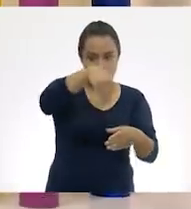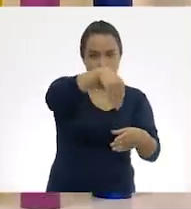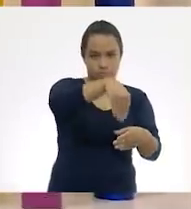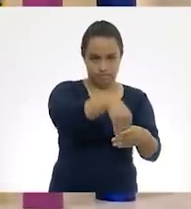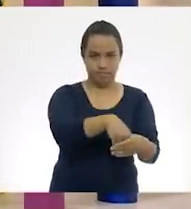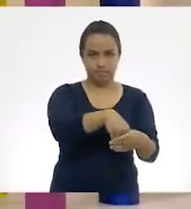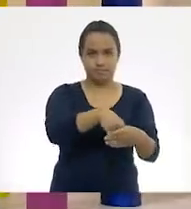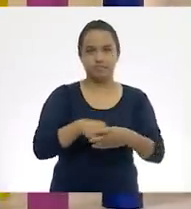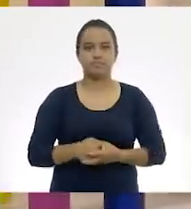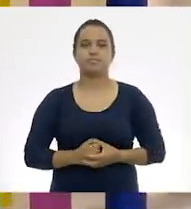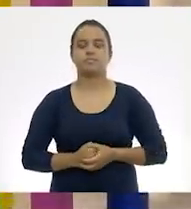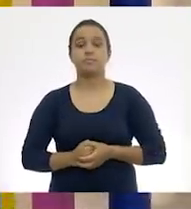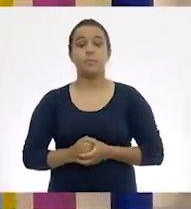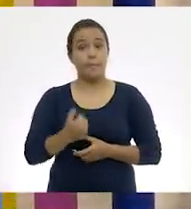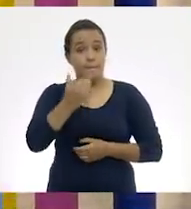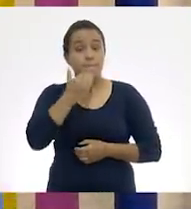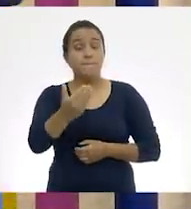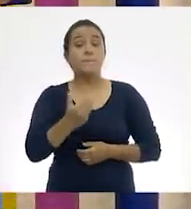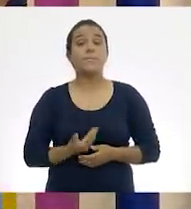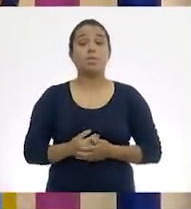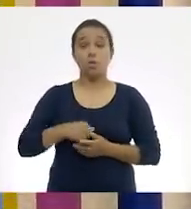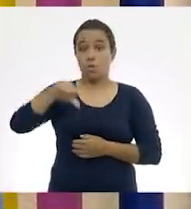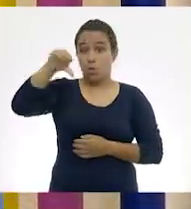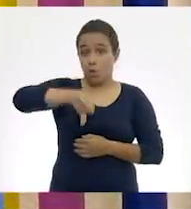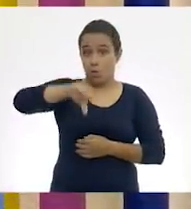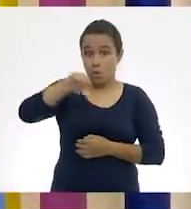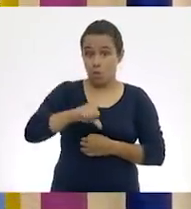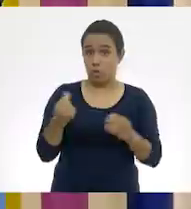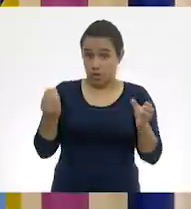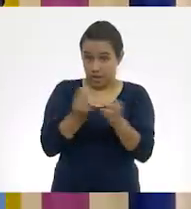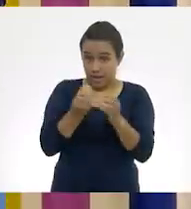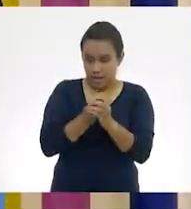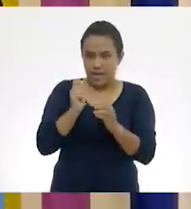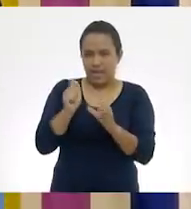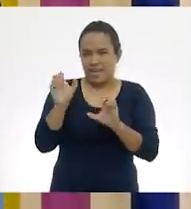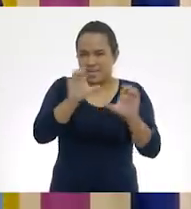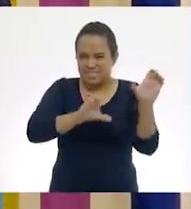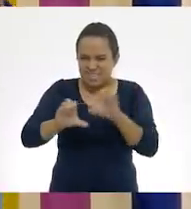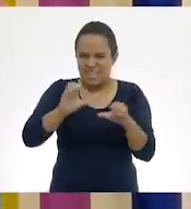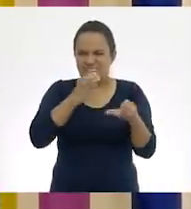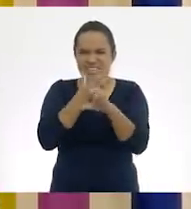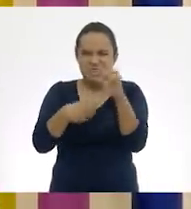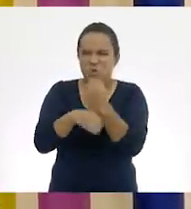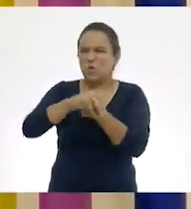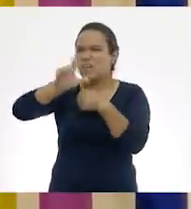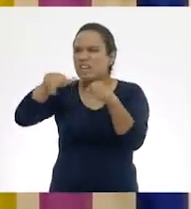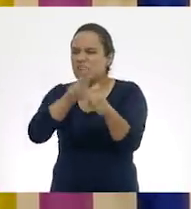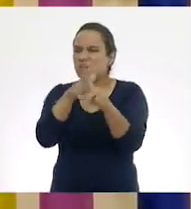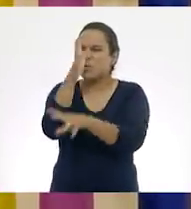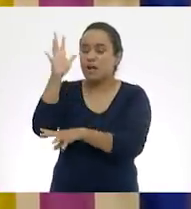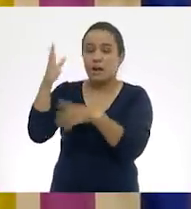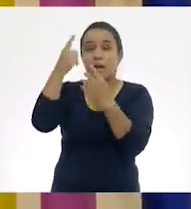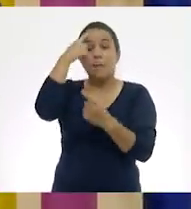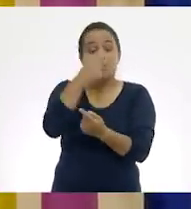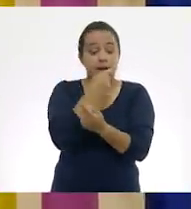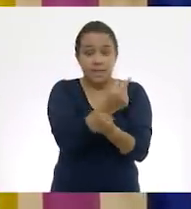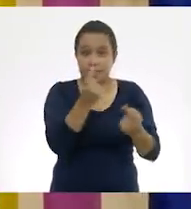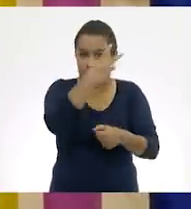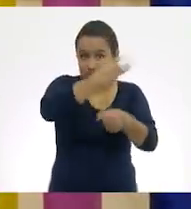esta pequeña bolsita. Muy bien. Bueno, pues hoy en nuestra clase de Ciencias Naturales para las niñas y niños de tercer